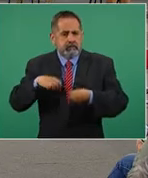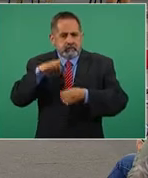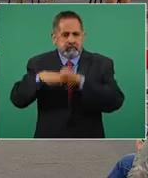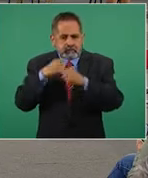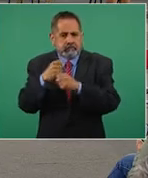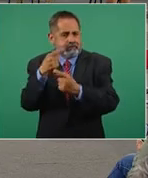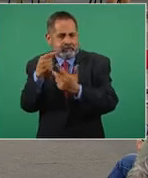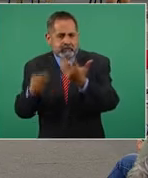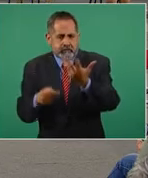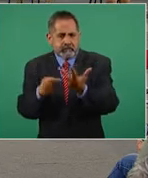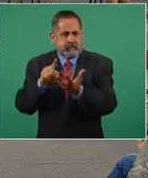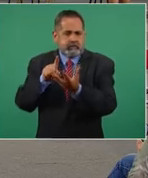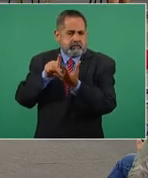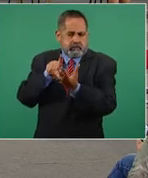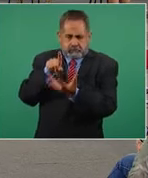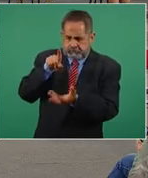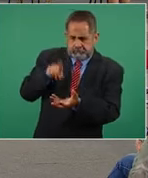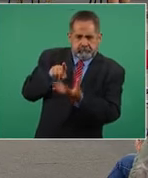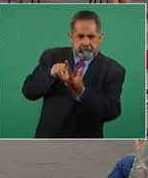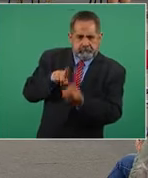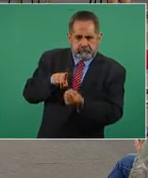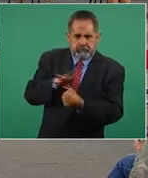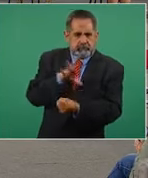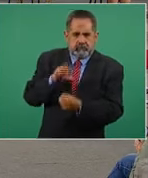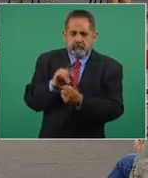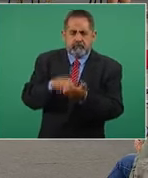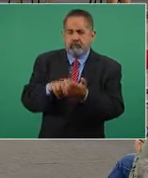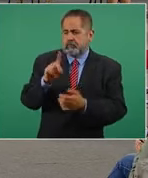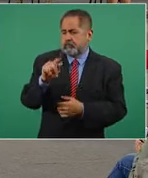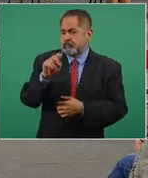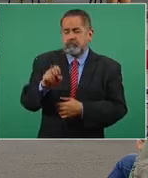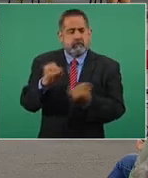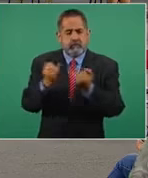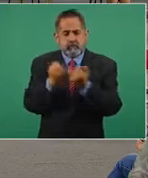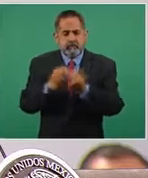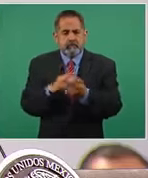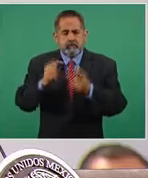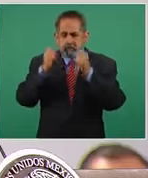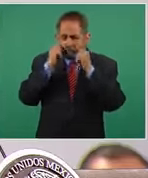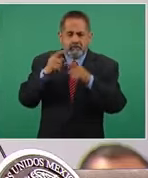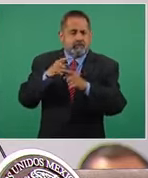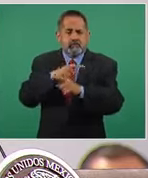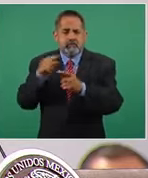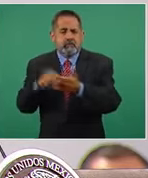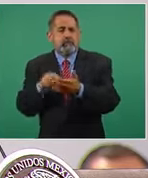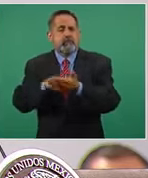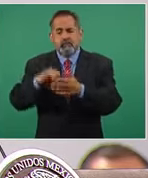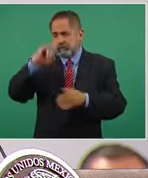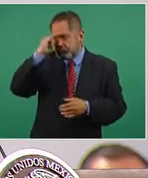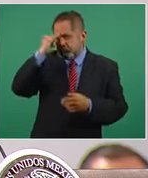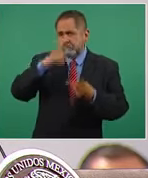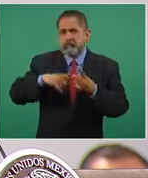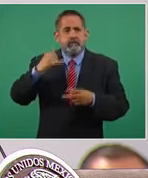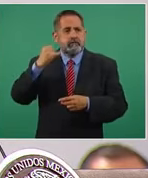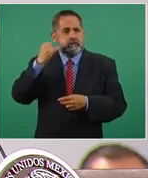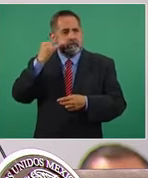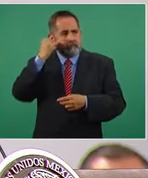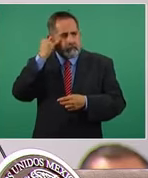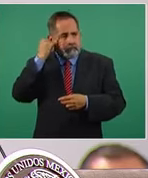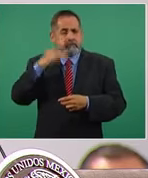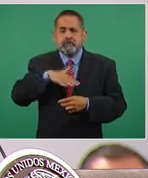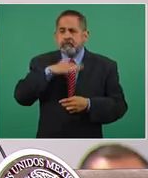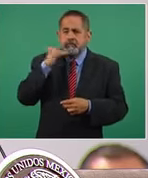índole y naturaleza política, ideológica o geográfica, tales como India, Japón,